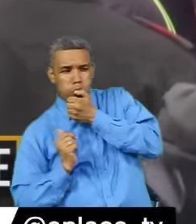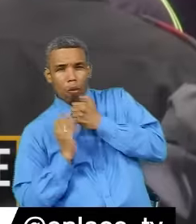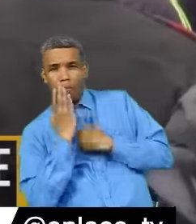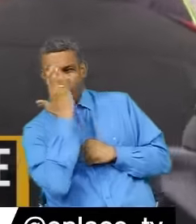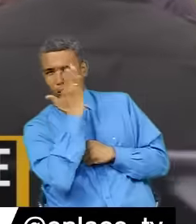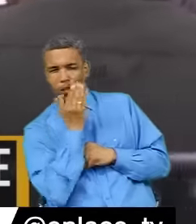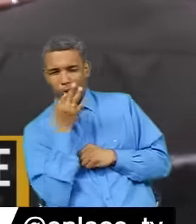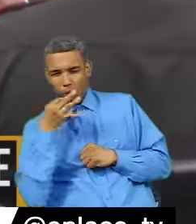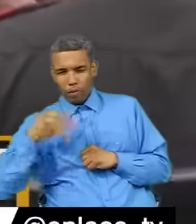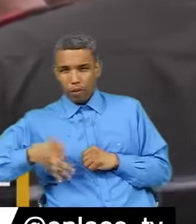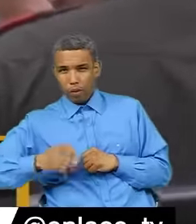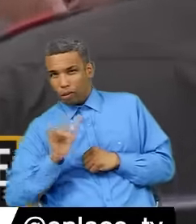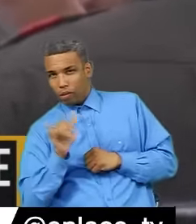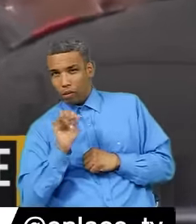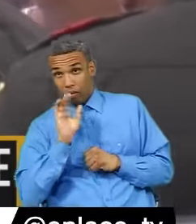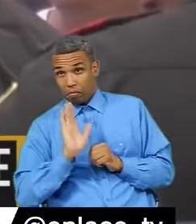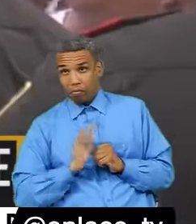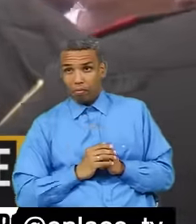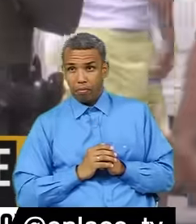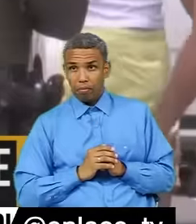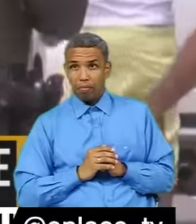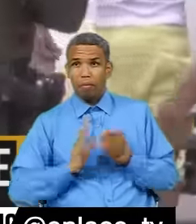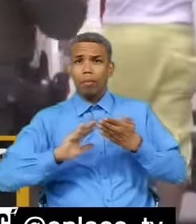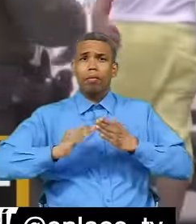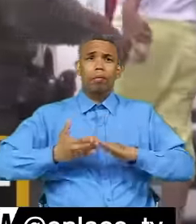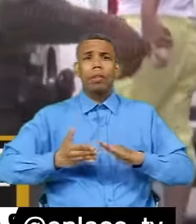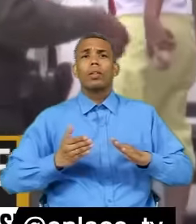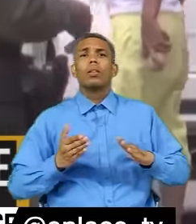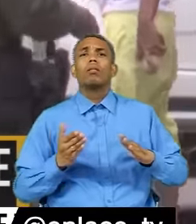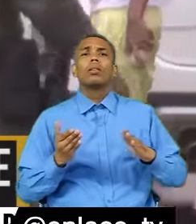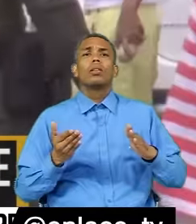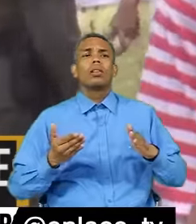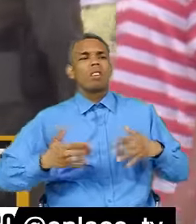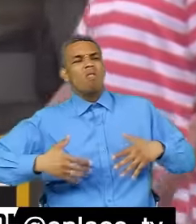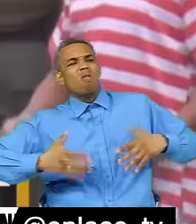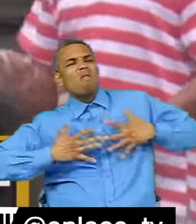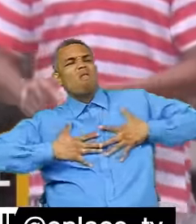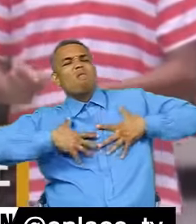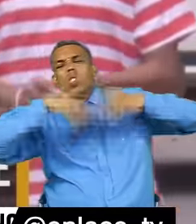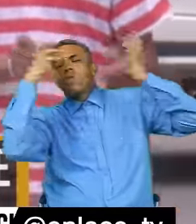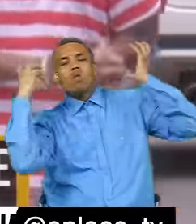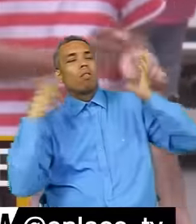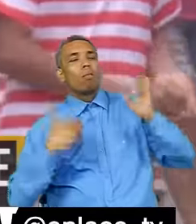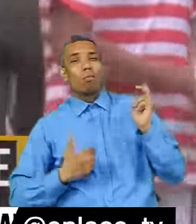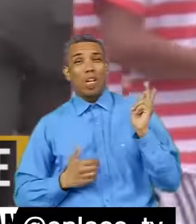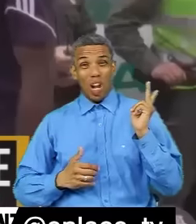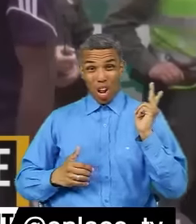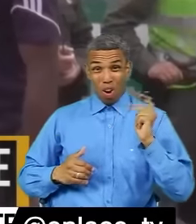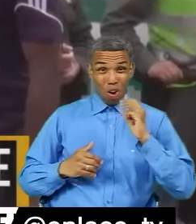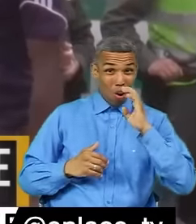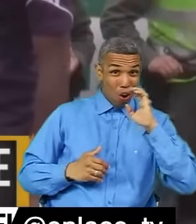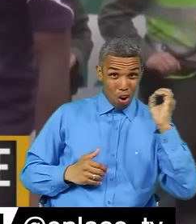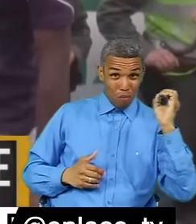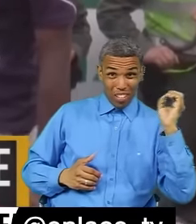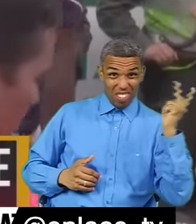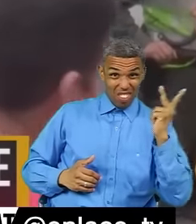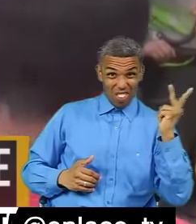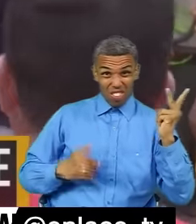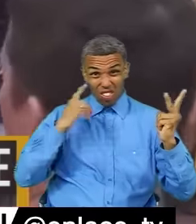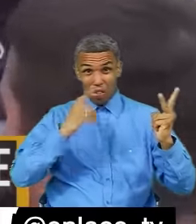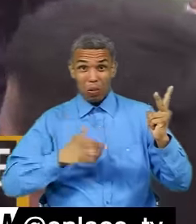pues habían personas de la comunidad que querían agredir a los 12 funcionarios que se movilizaban